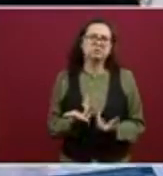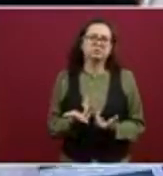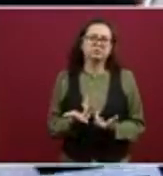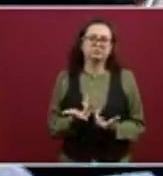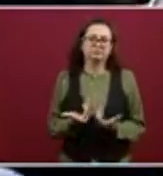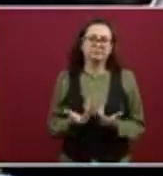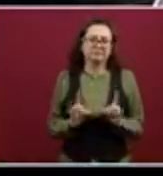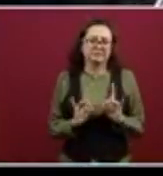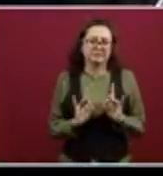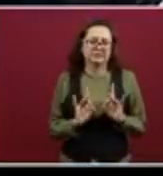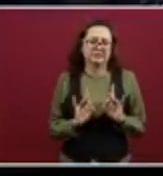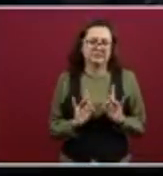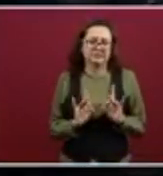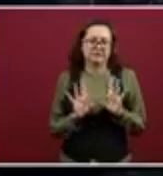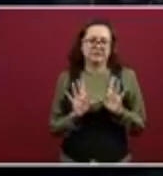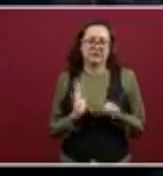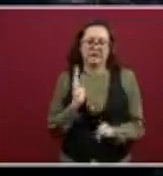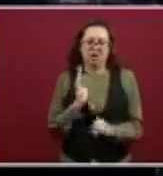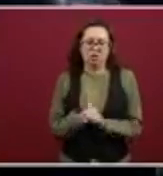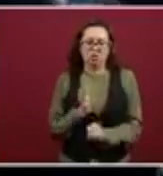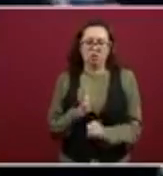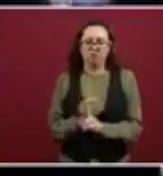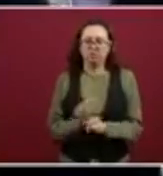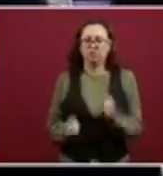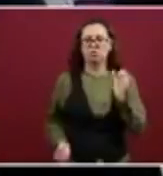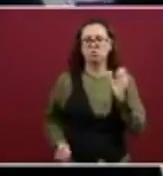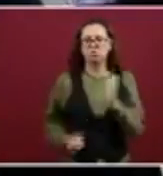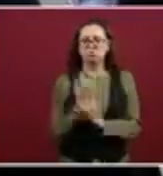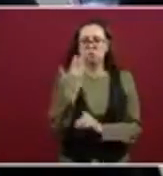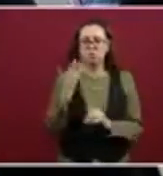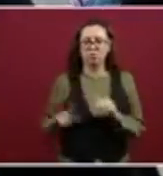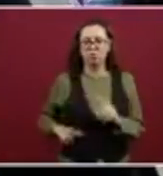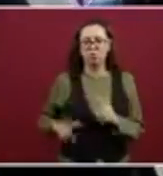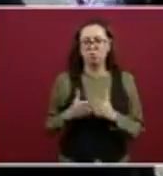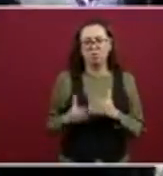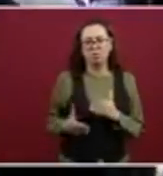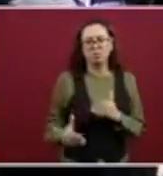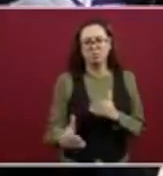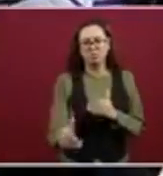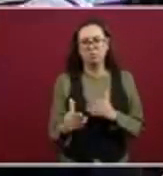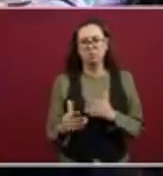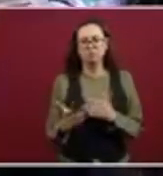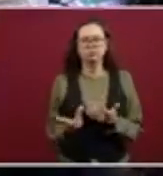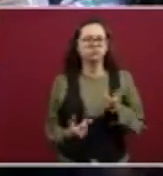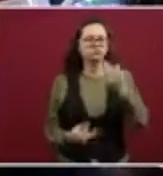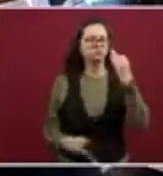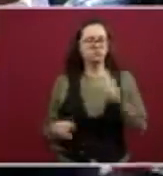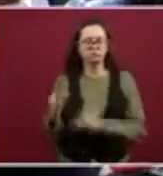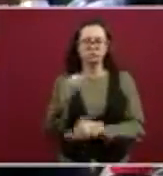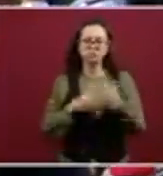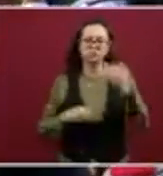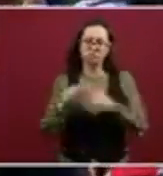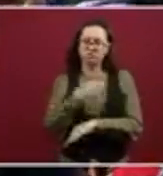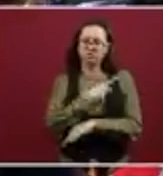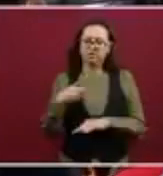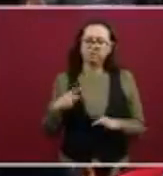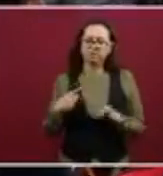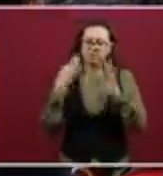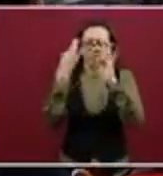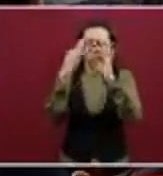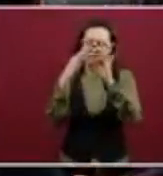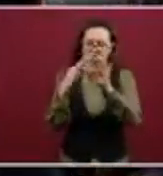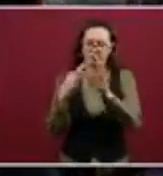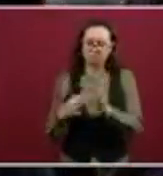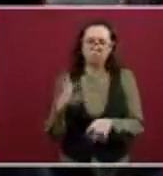la situación actual, en estos nuevos tiempos, pues todos tenemos que cumplir con